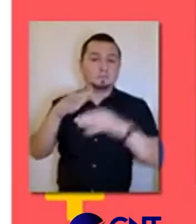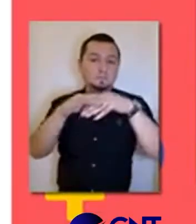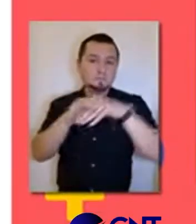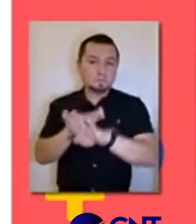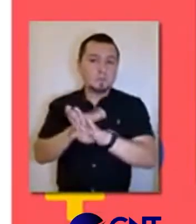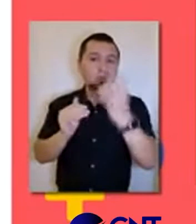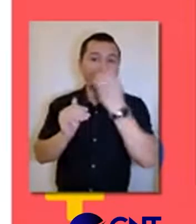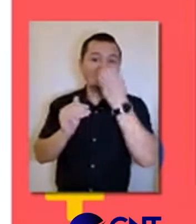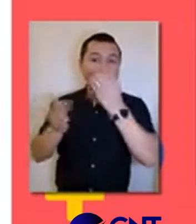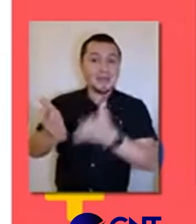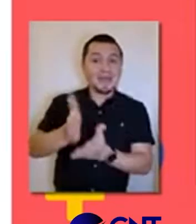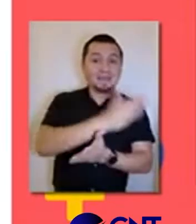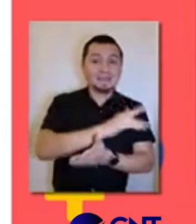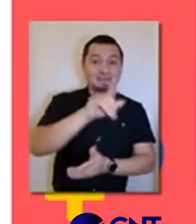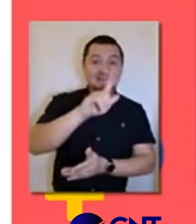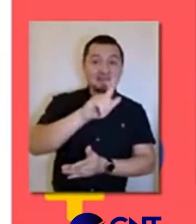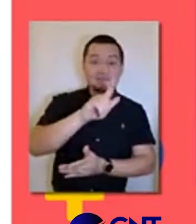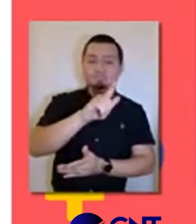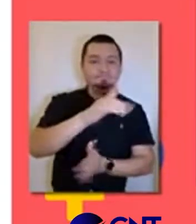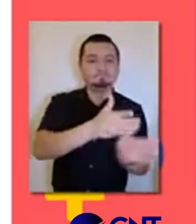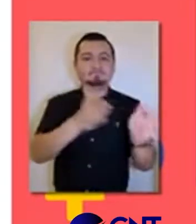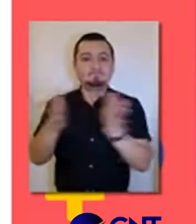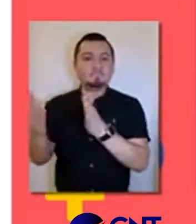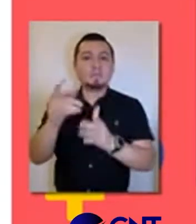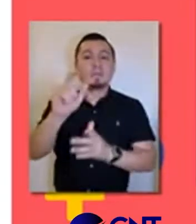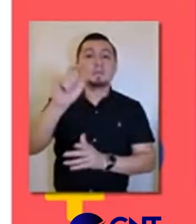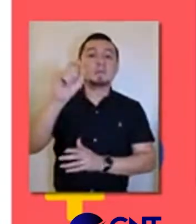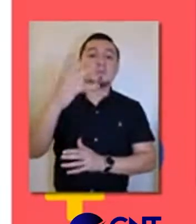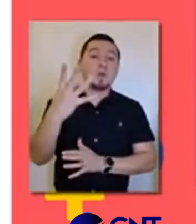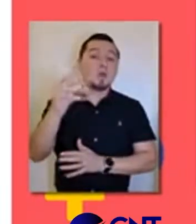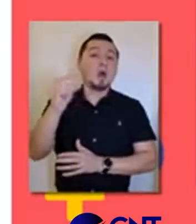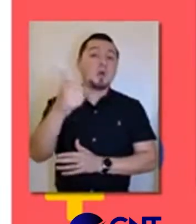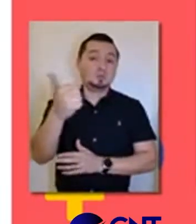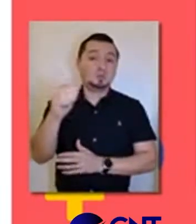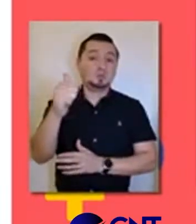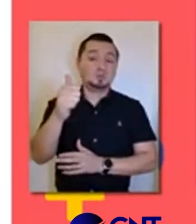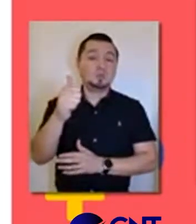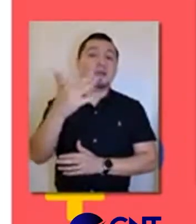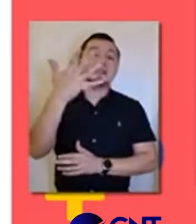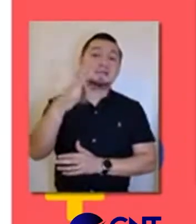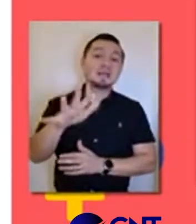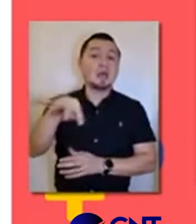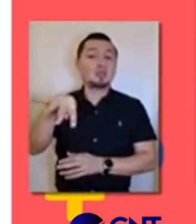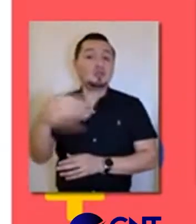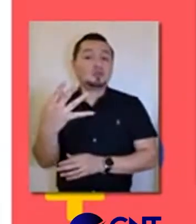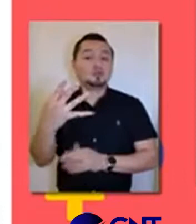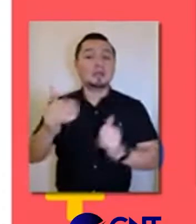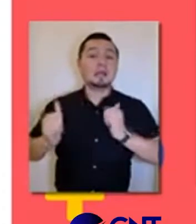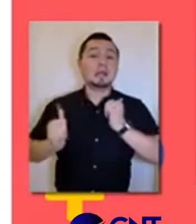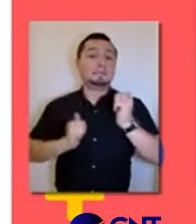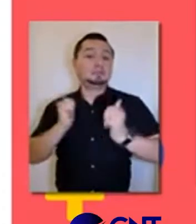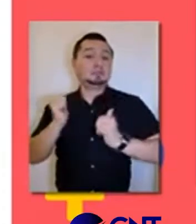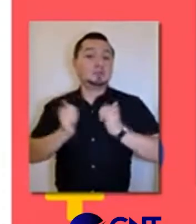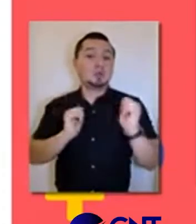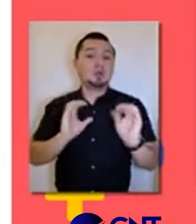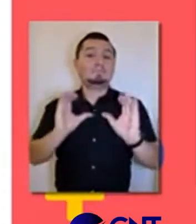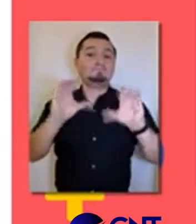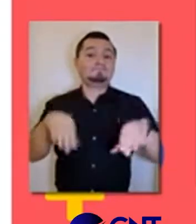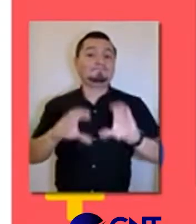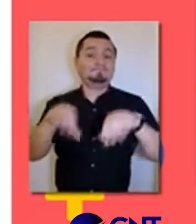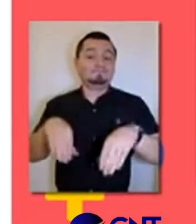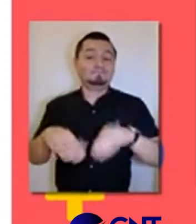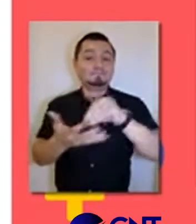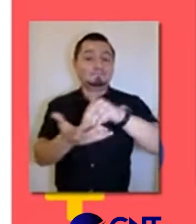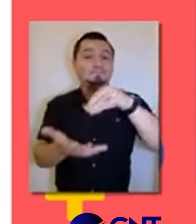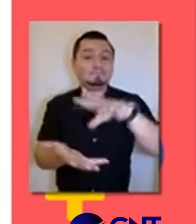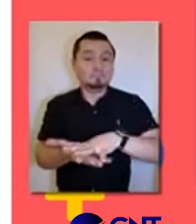3 al 7 con la capacitación en todas las escuelas de educación básica, del 10 al 14 inscripción, reinscripción y